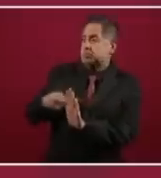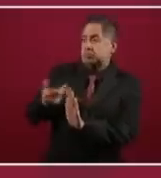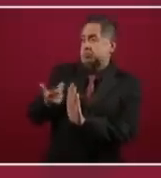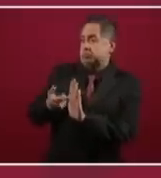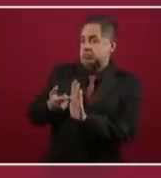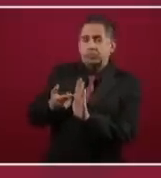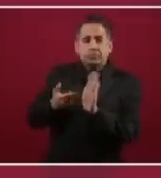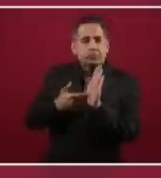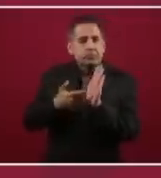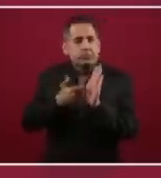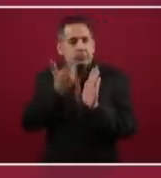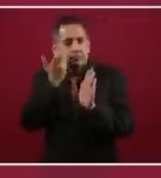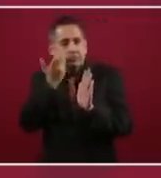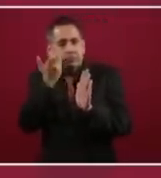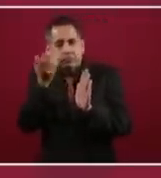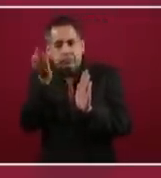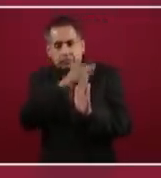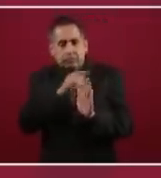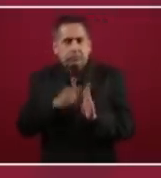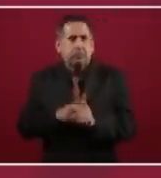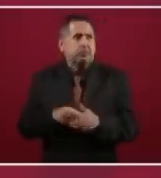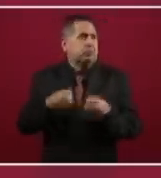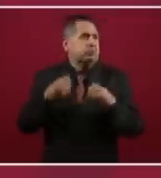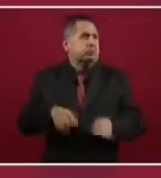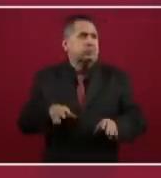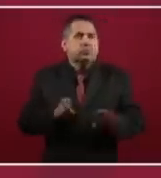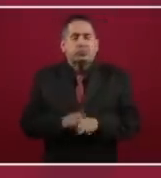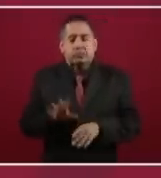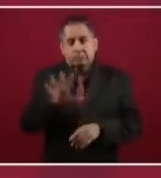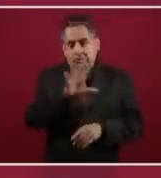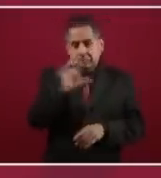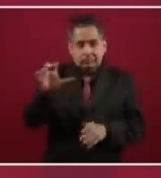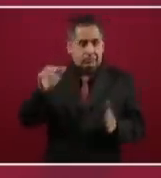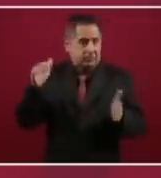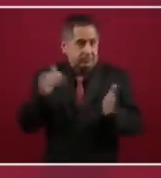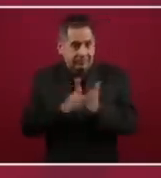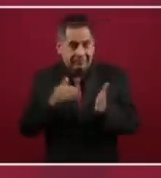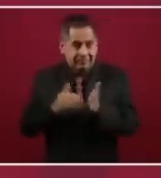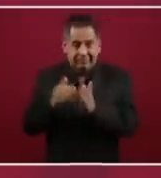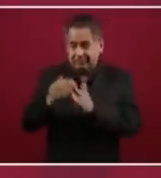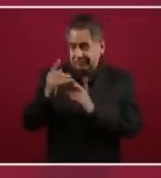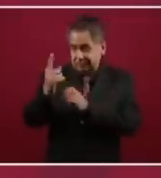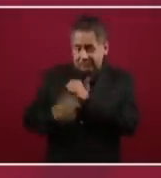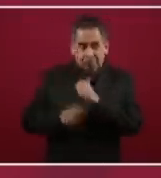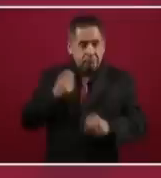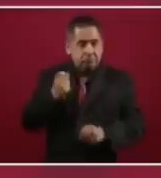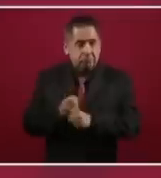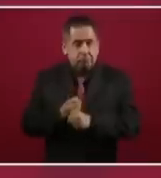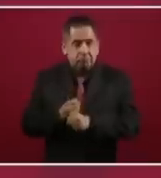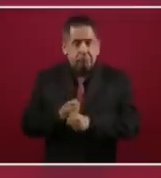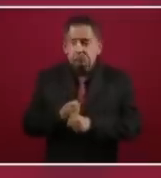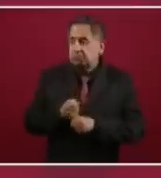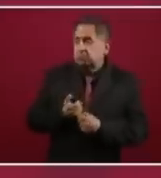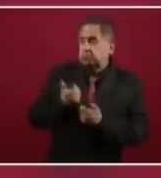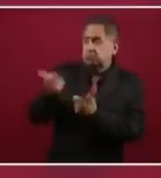una evasión de cerca de 500 mil millones de pesos al año.